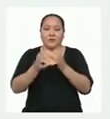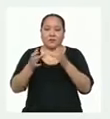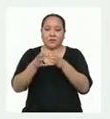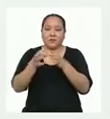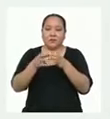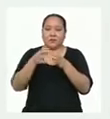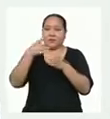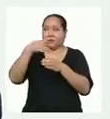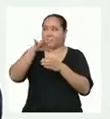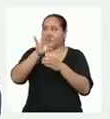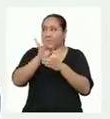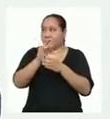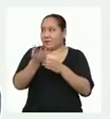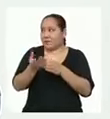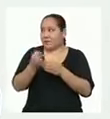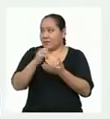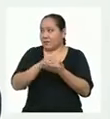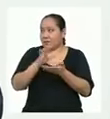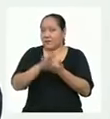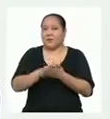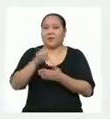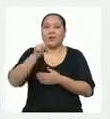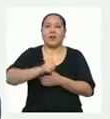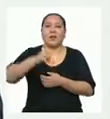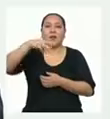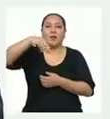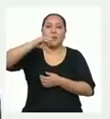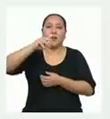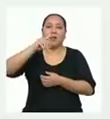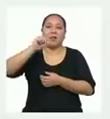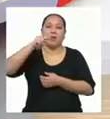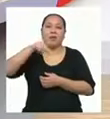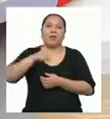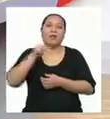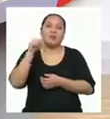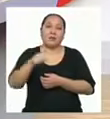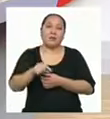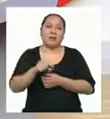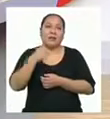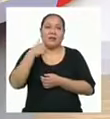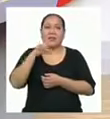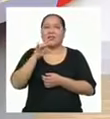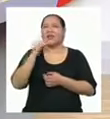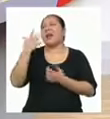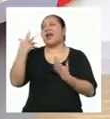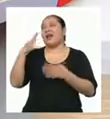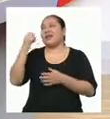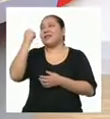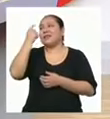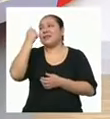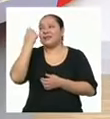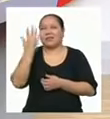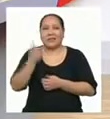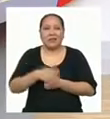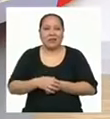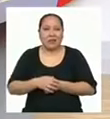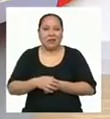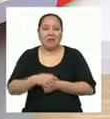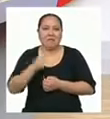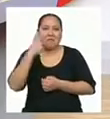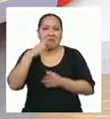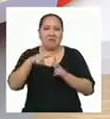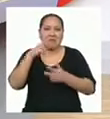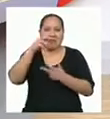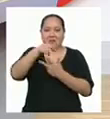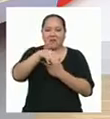18. Así es, entonces la mediana es 18. Ya entendí. En verdad, calcular la mediana